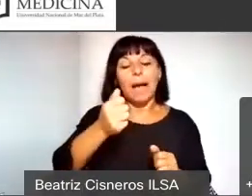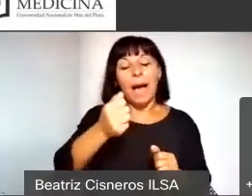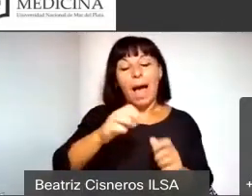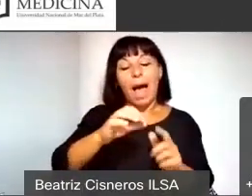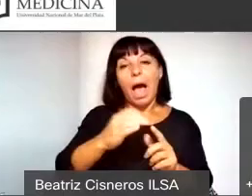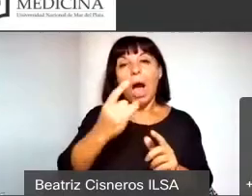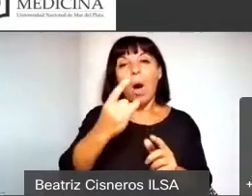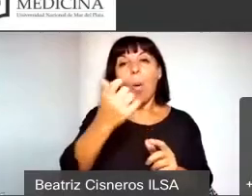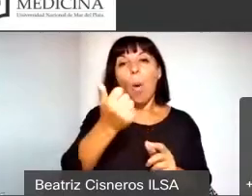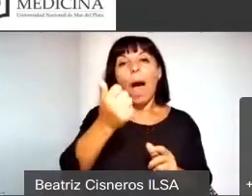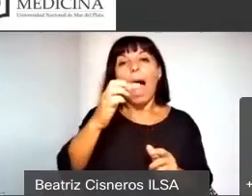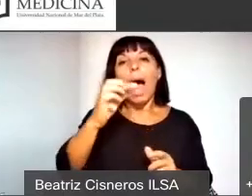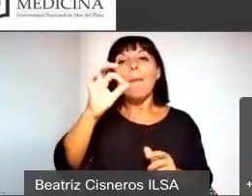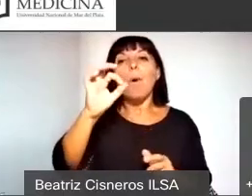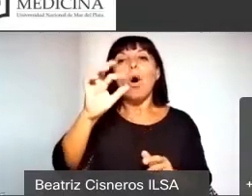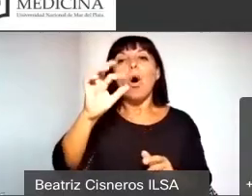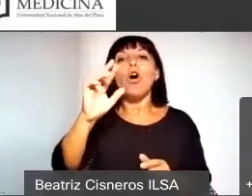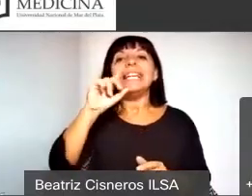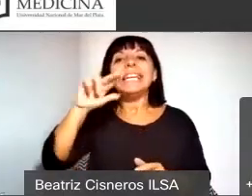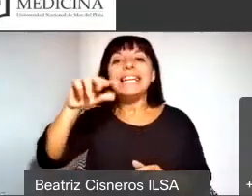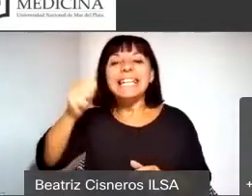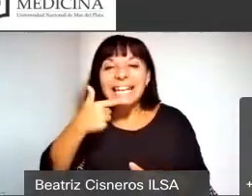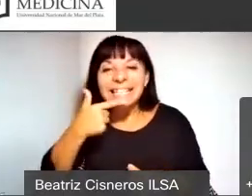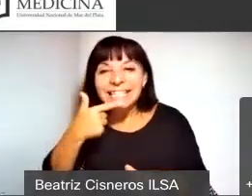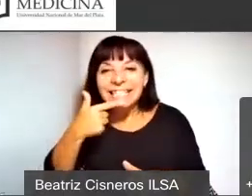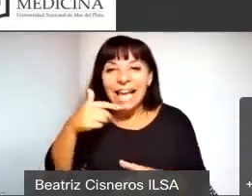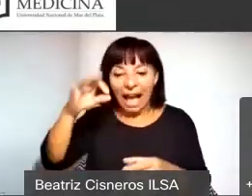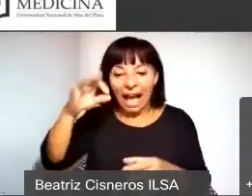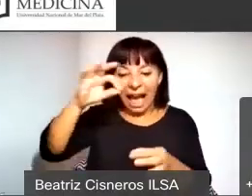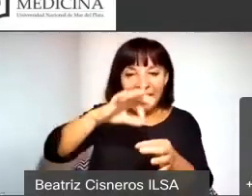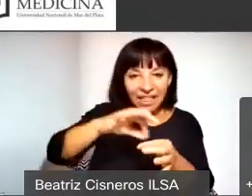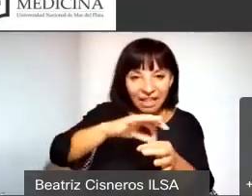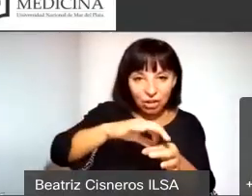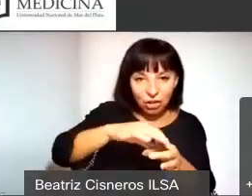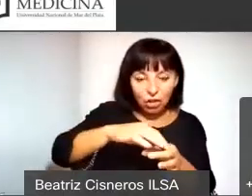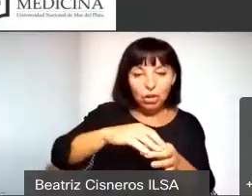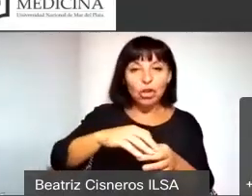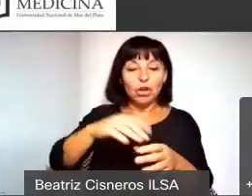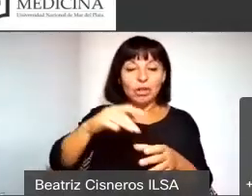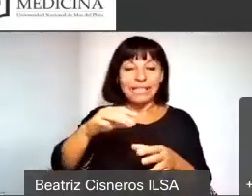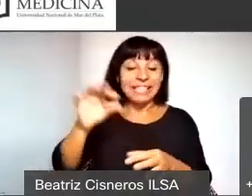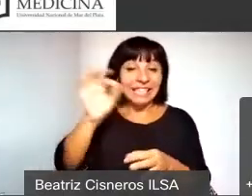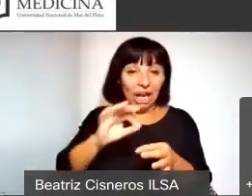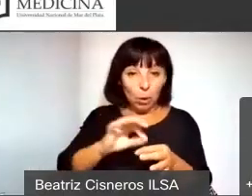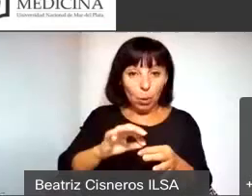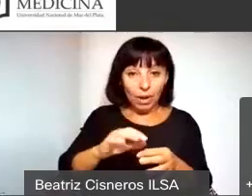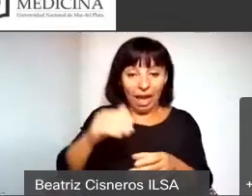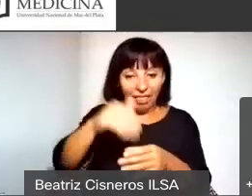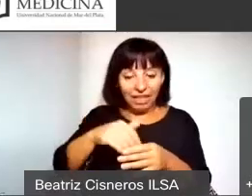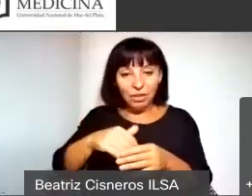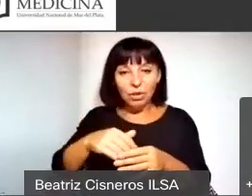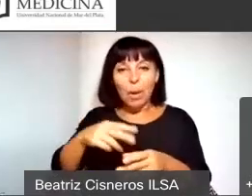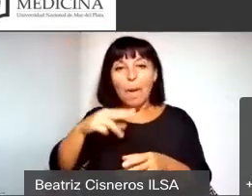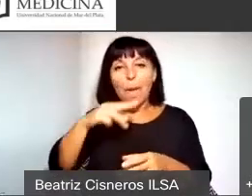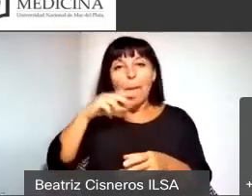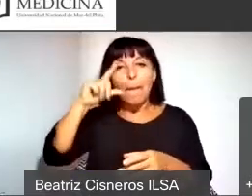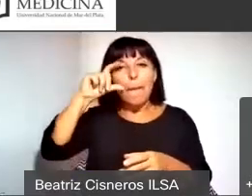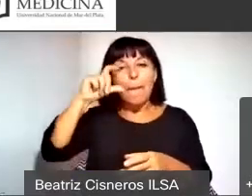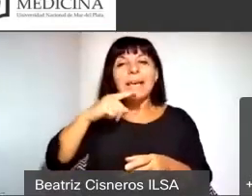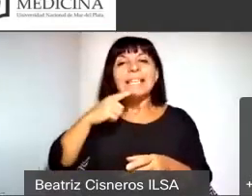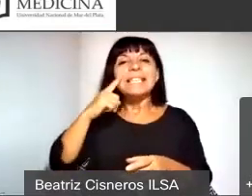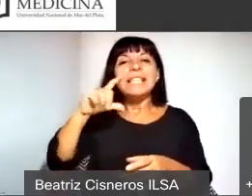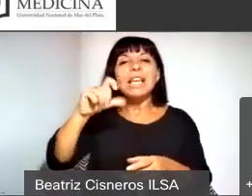A2, están presentes dentro de la célula en vesículas. Las vesículas contienen en su superficie acuaporinas, que